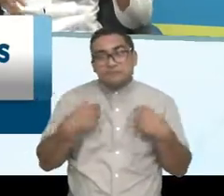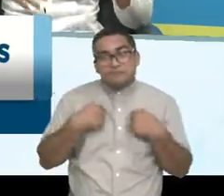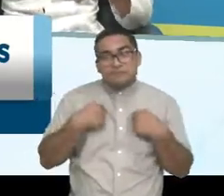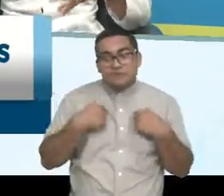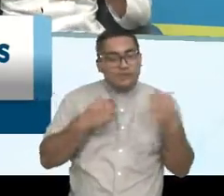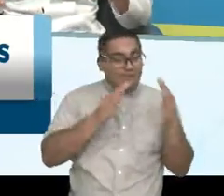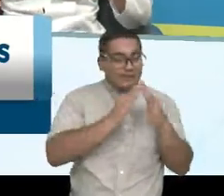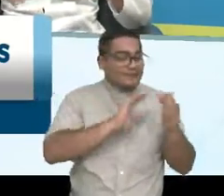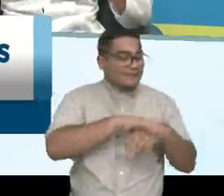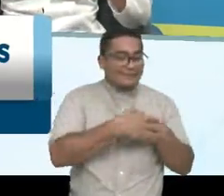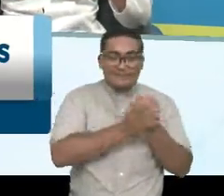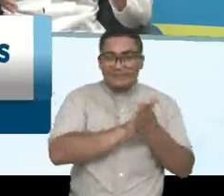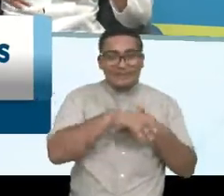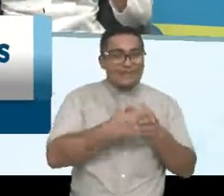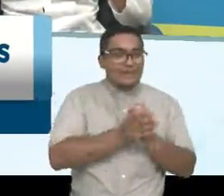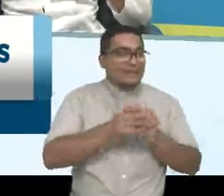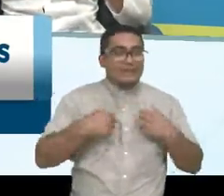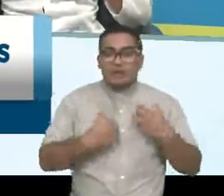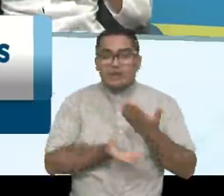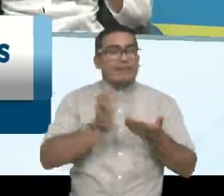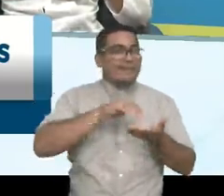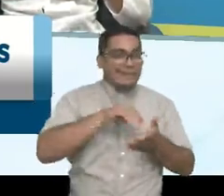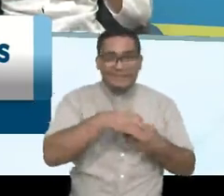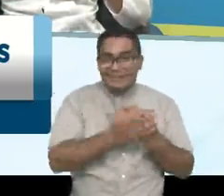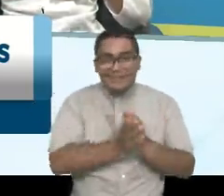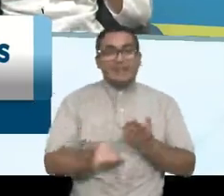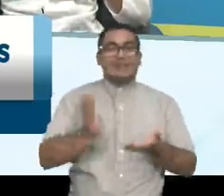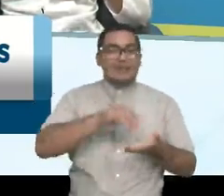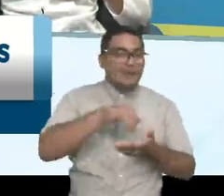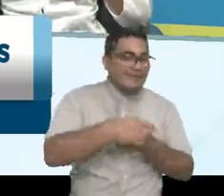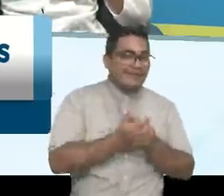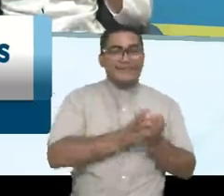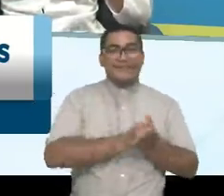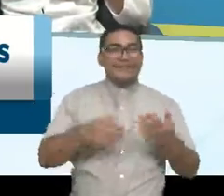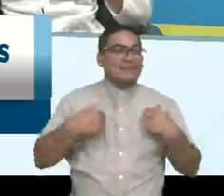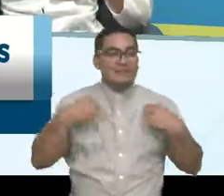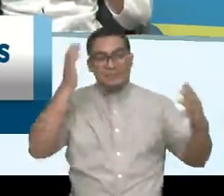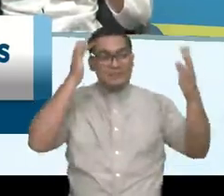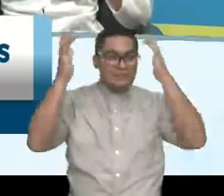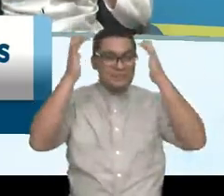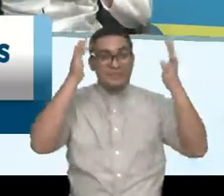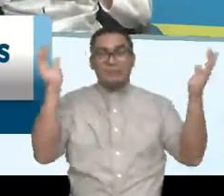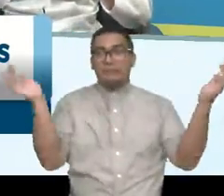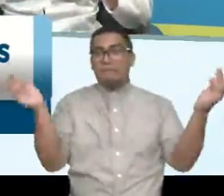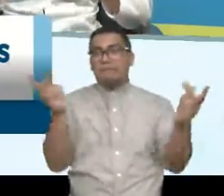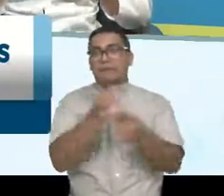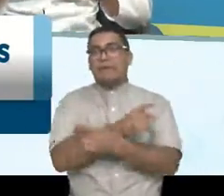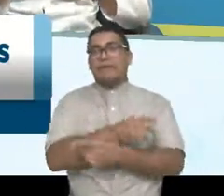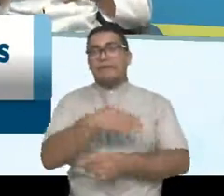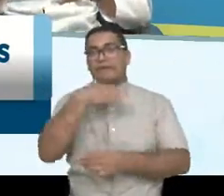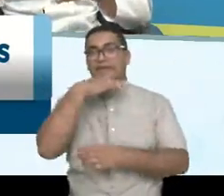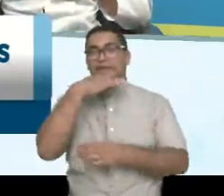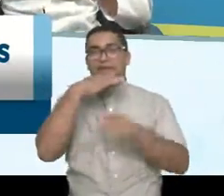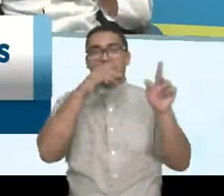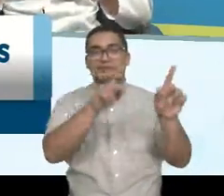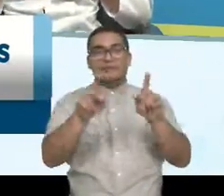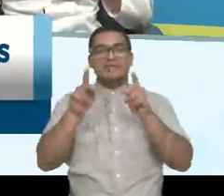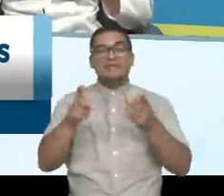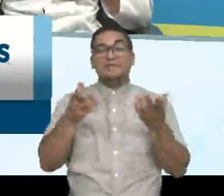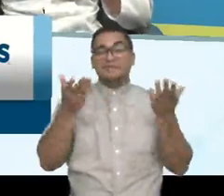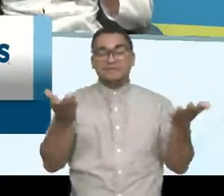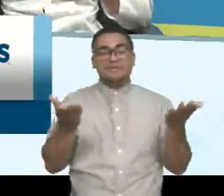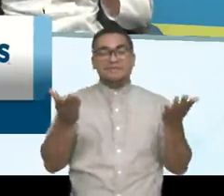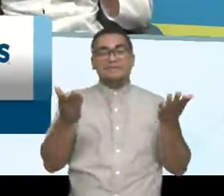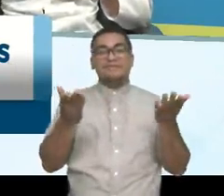a mi casa, me lavo las manos excesivamente y comienzo a excederme de esas medidas higiénicas que todos debemos de tener, y